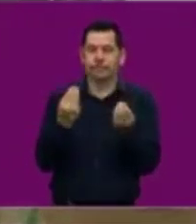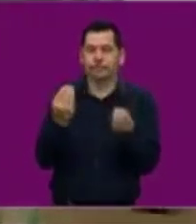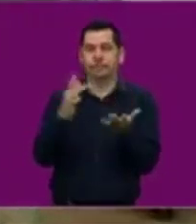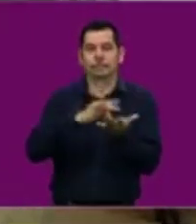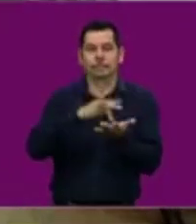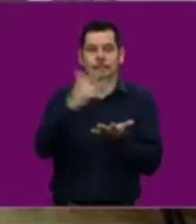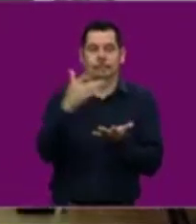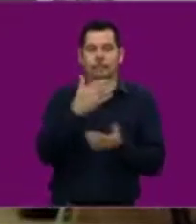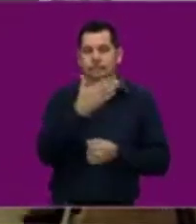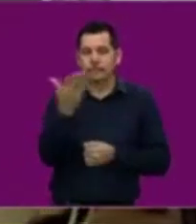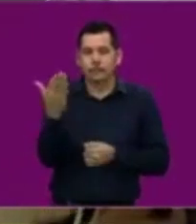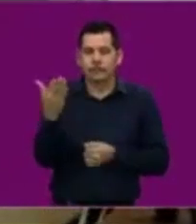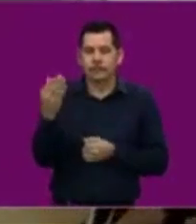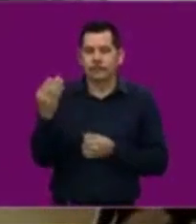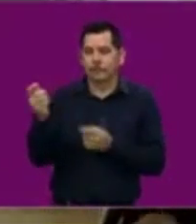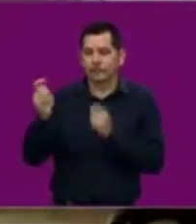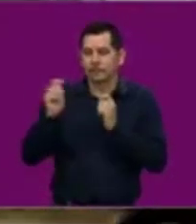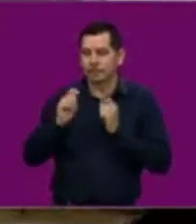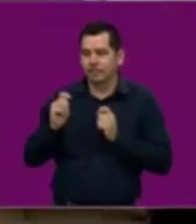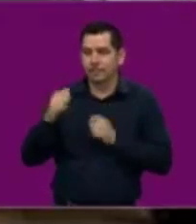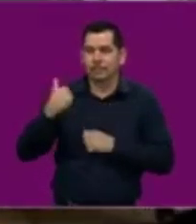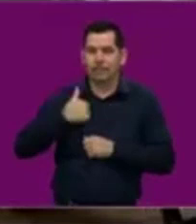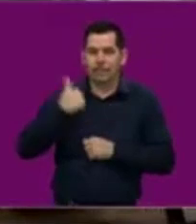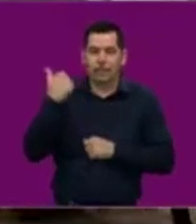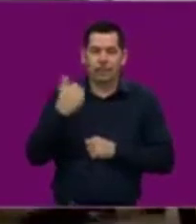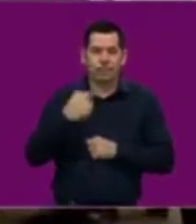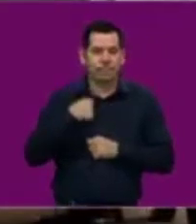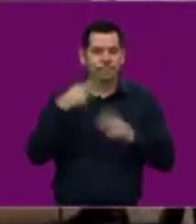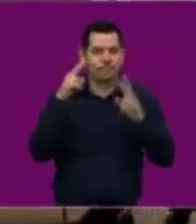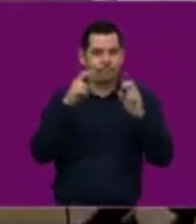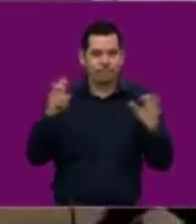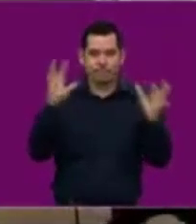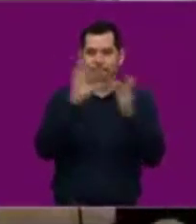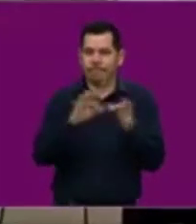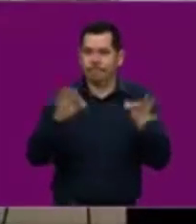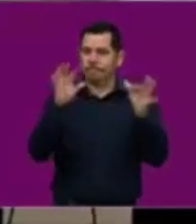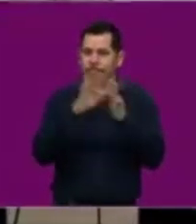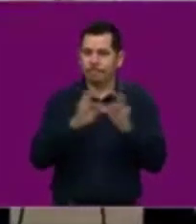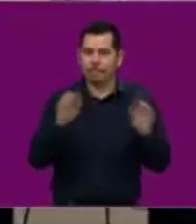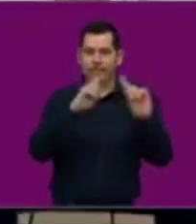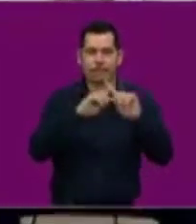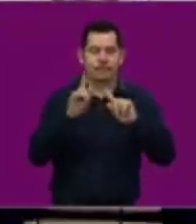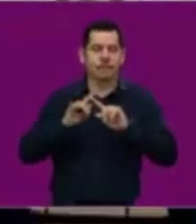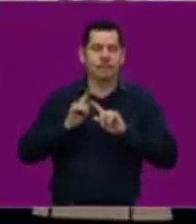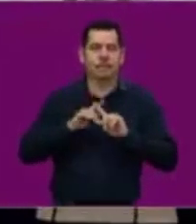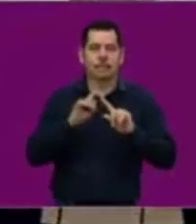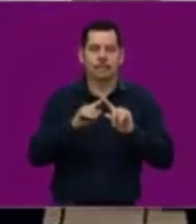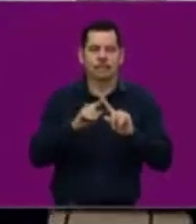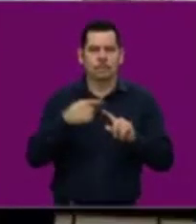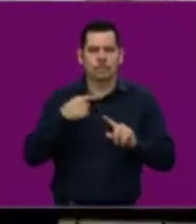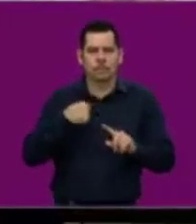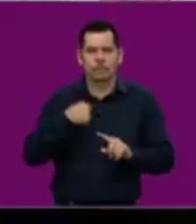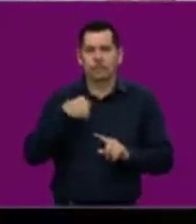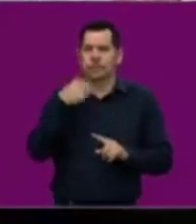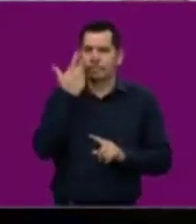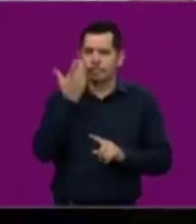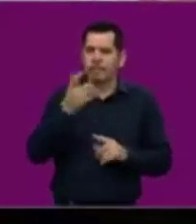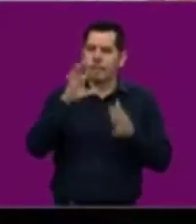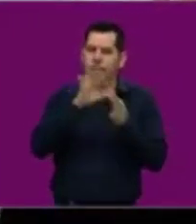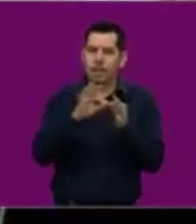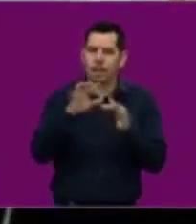oportunidad de compartirles algunos conceptos que considero que son fundamentales